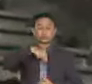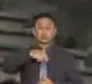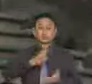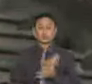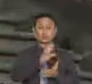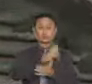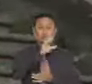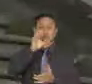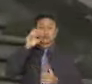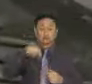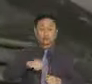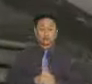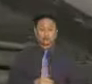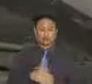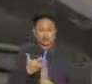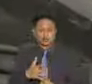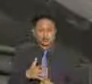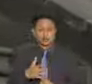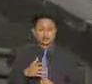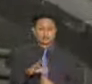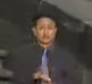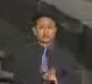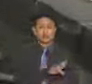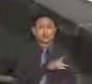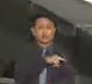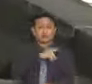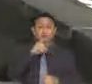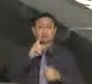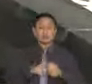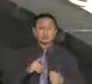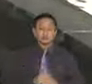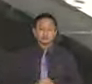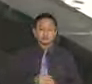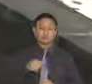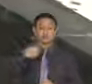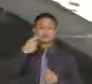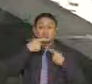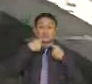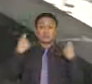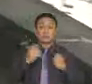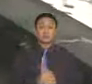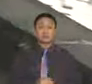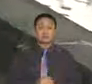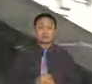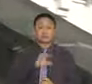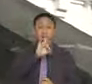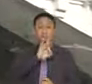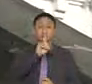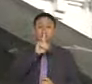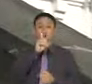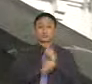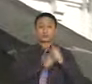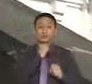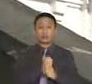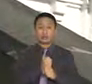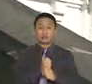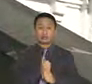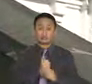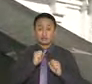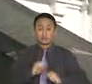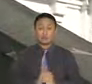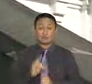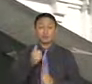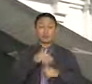institución que se ha convertido en tradición para la capital y que en marzo del próximo año estará cumpliendo 81 años desde el primer